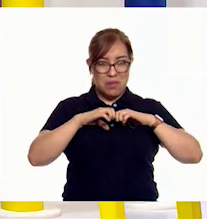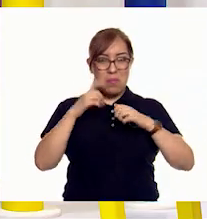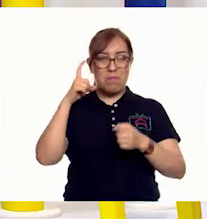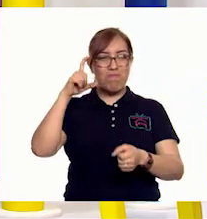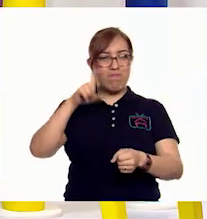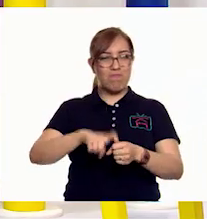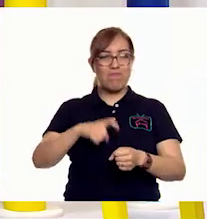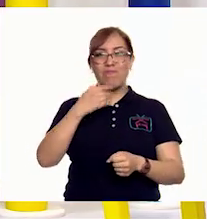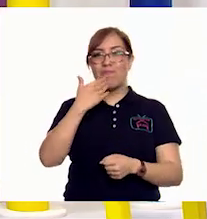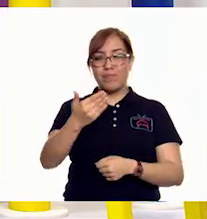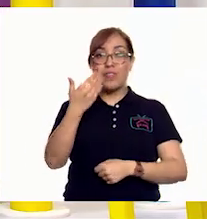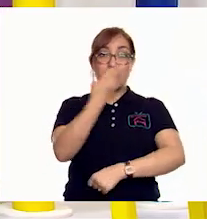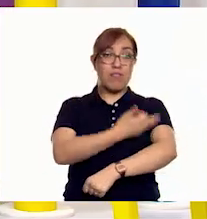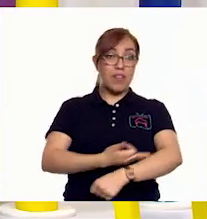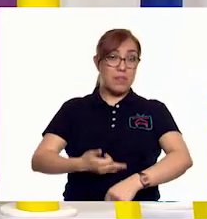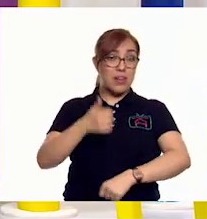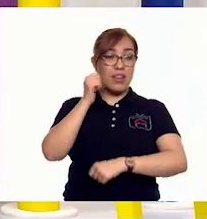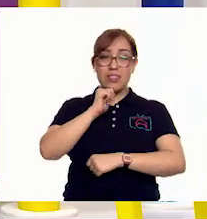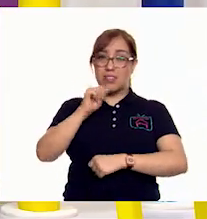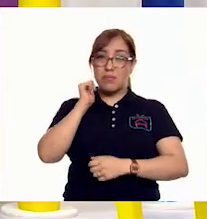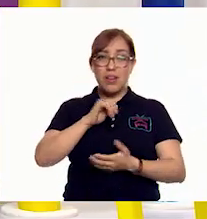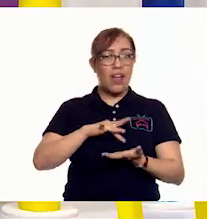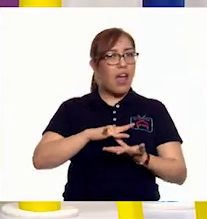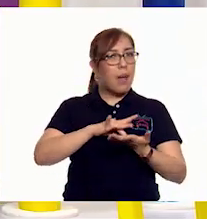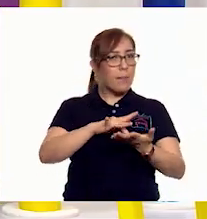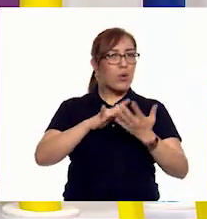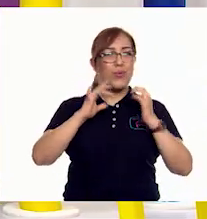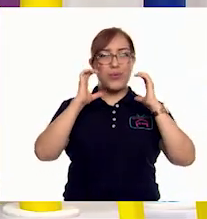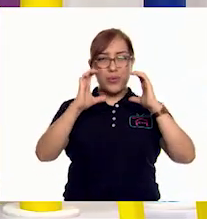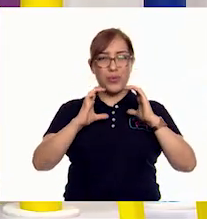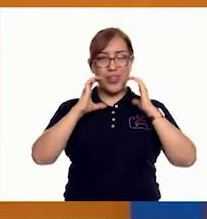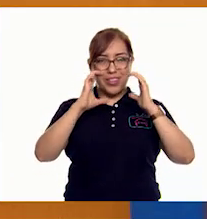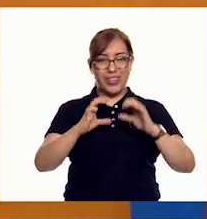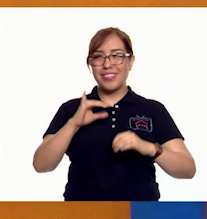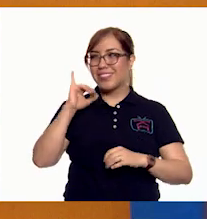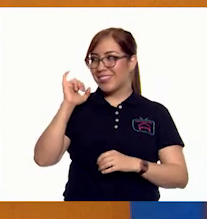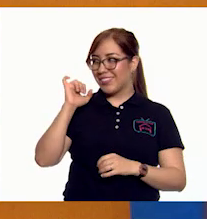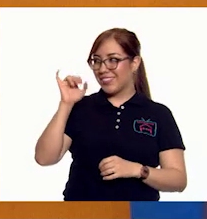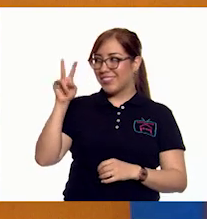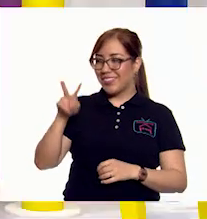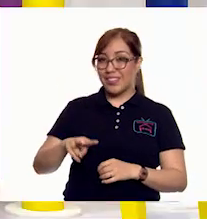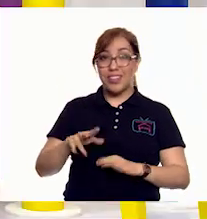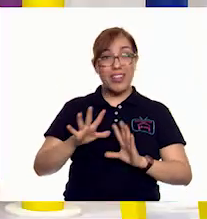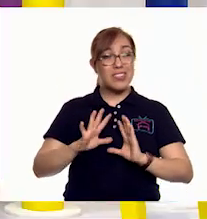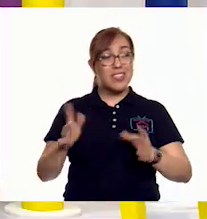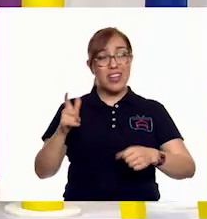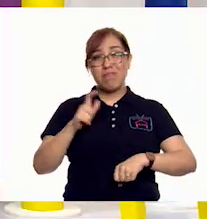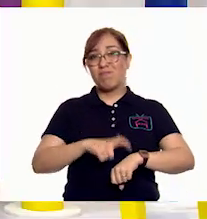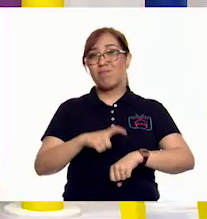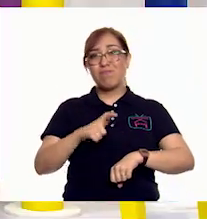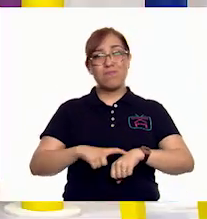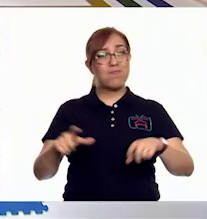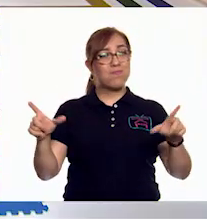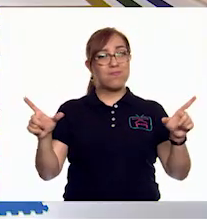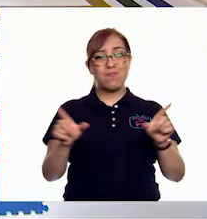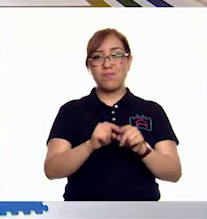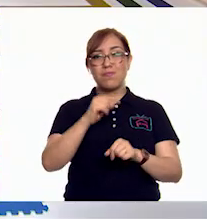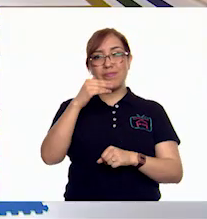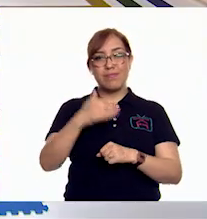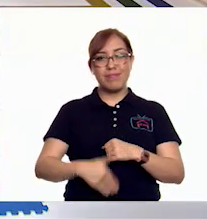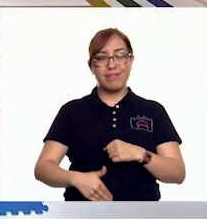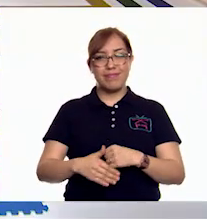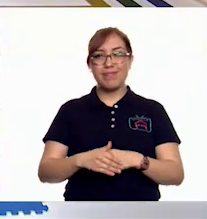porque la familia justo está para apoyarse y para cuidarse. Así es, Pilar. Lenny, pues se nos terminó el tiempo. Se nos terminó la clase,